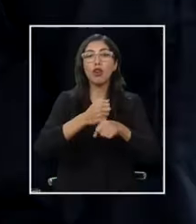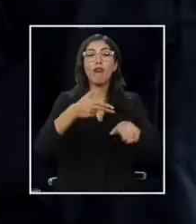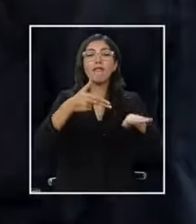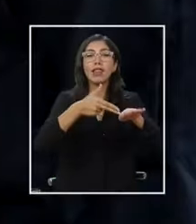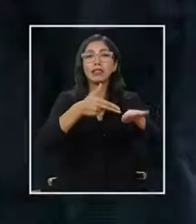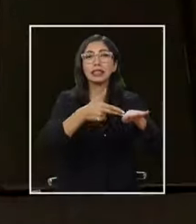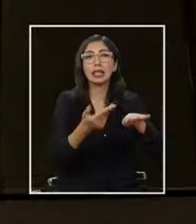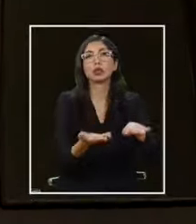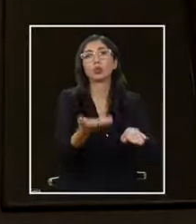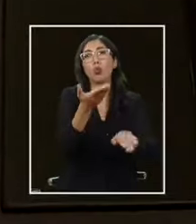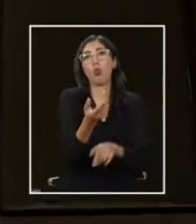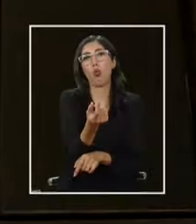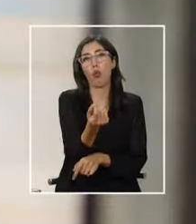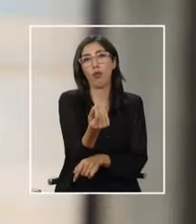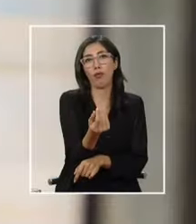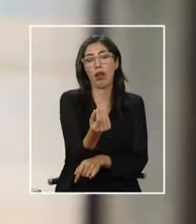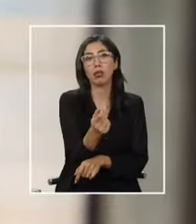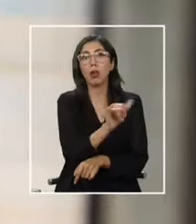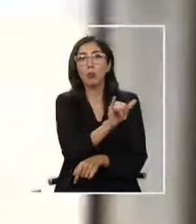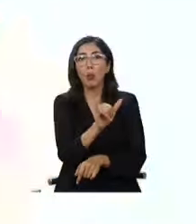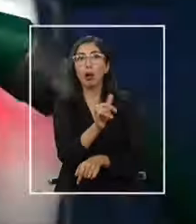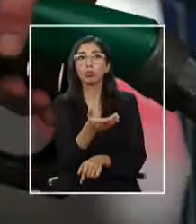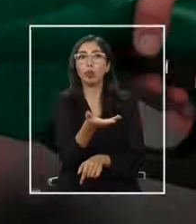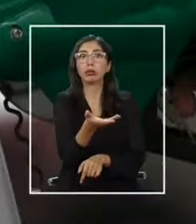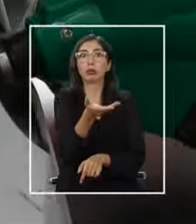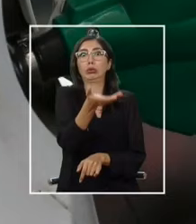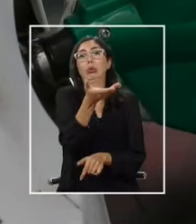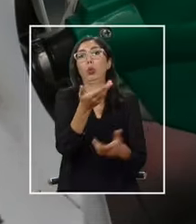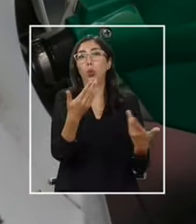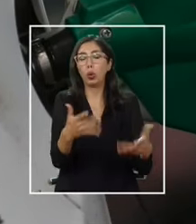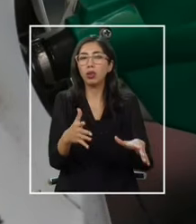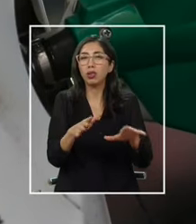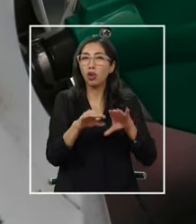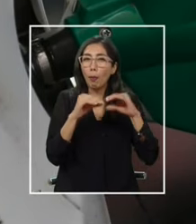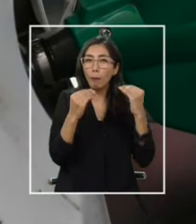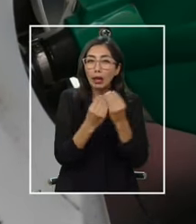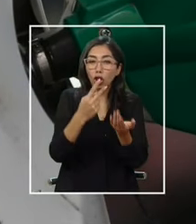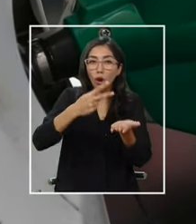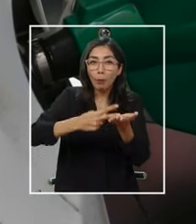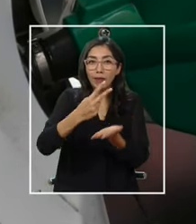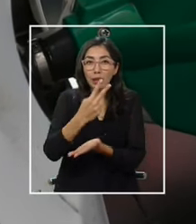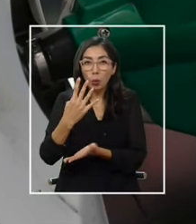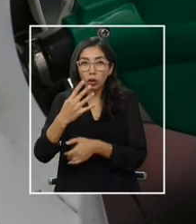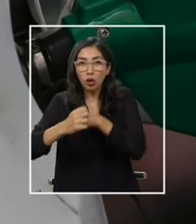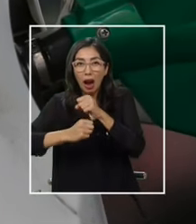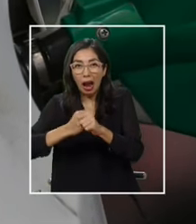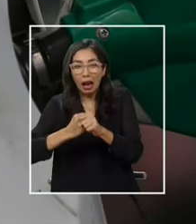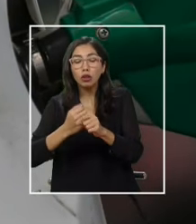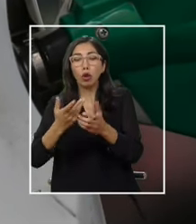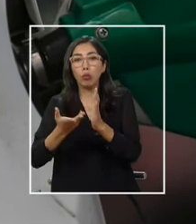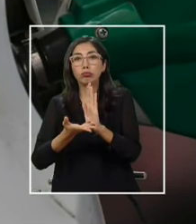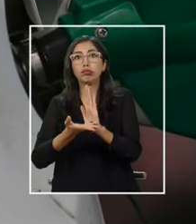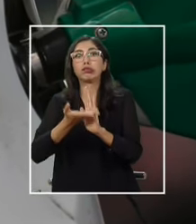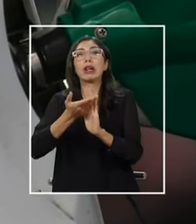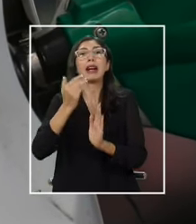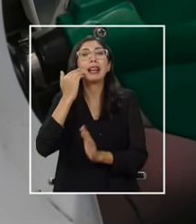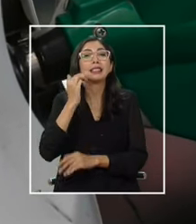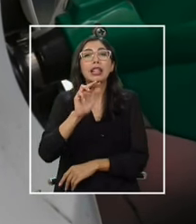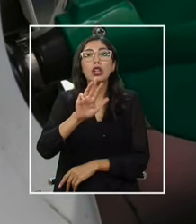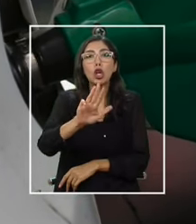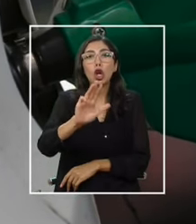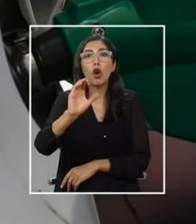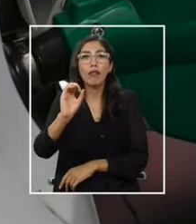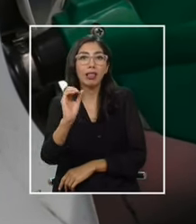Sin embargo, luego de eso, el alza se ha mantenido. En total, en lo que va del 2024, el aumento ha sido casi de 90